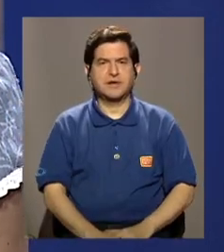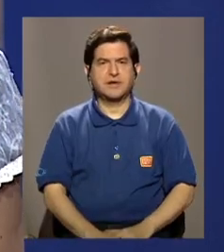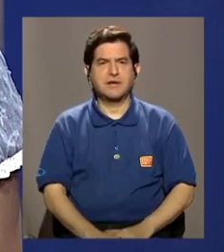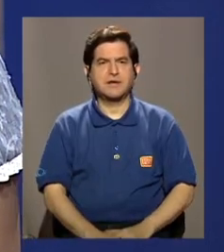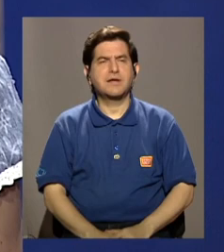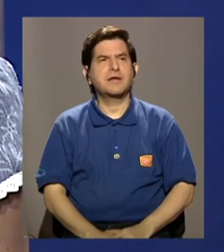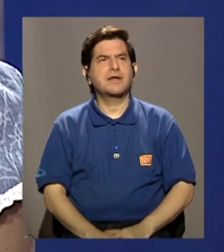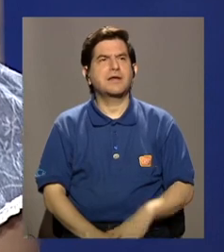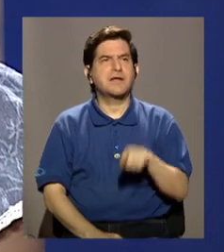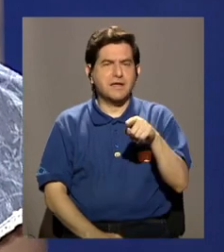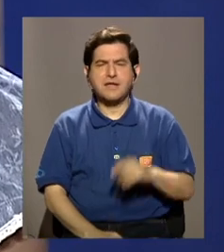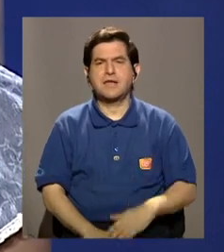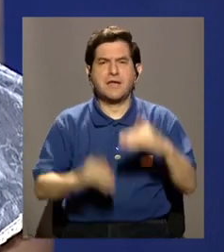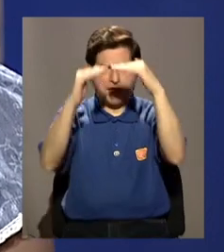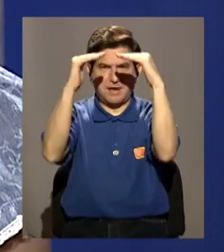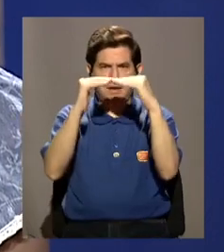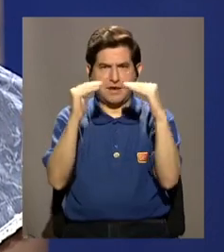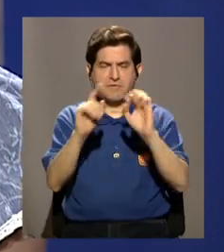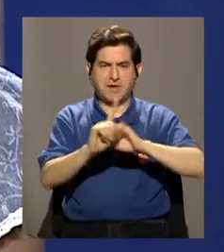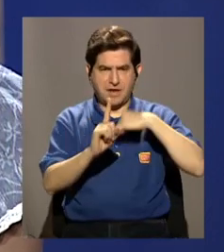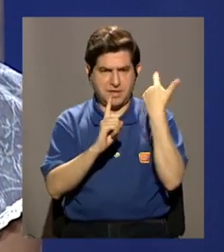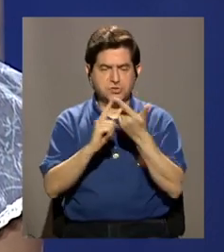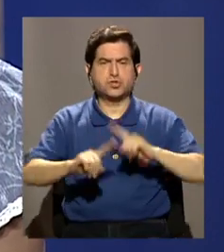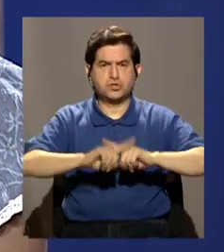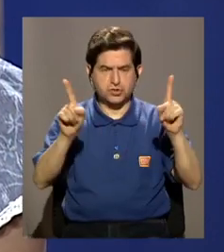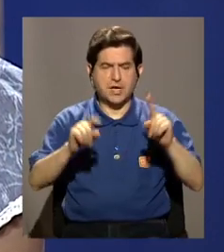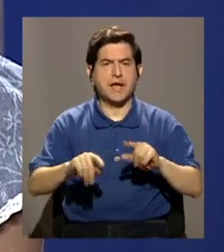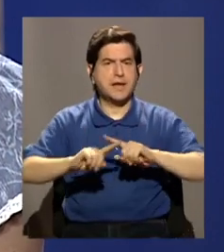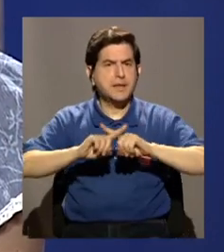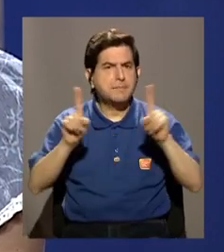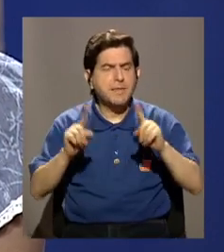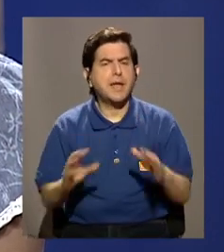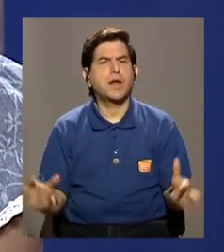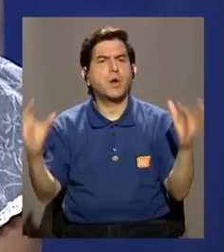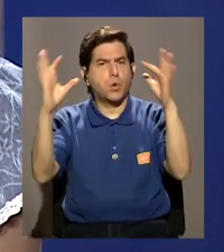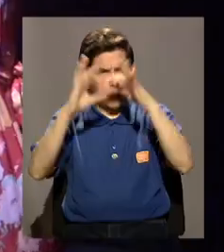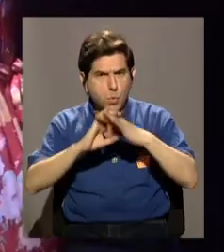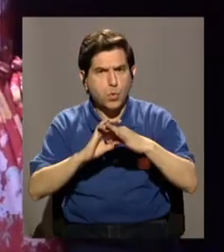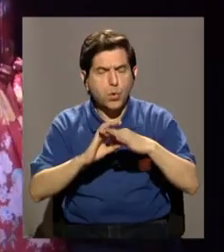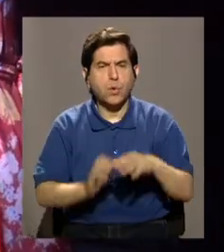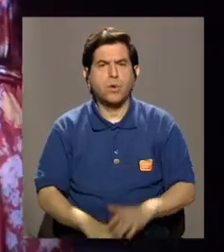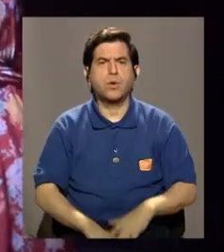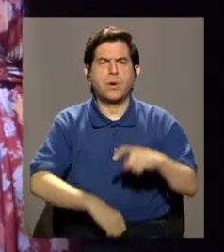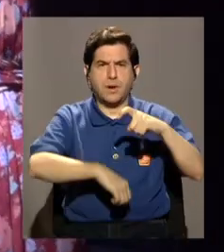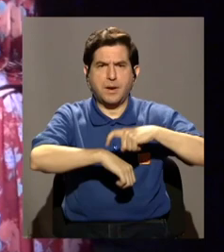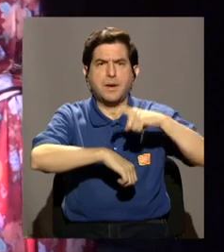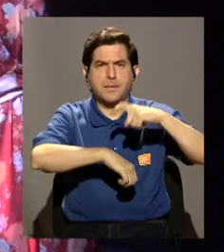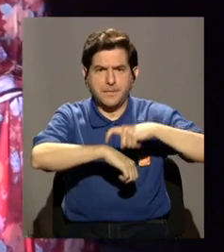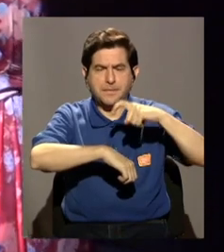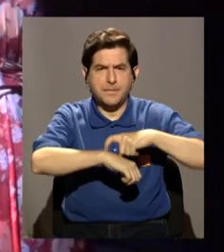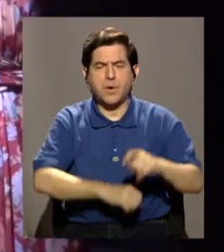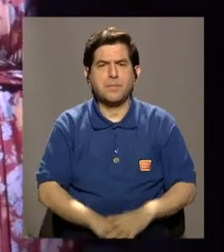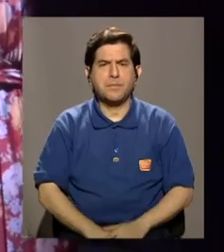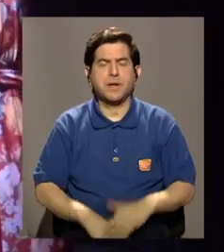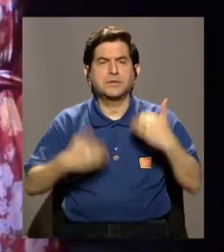siendo estratos sociales muy distintos se juntan ningún momento desde